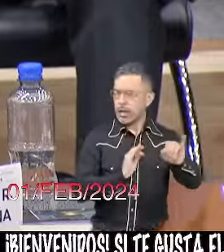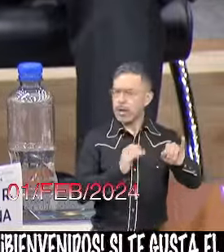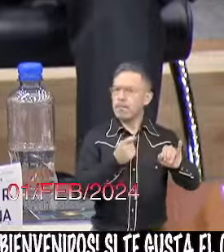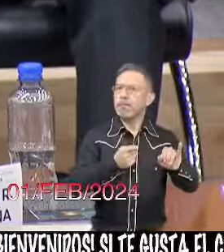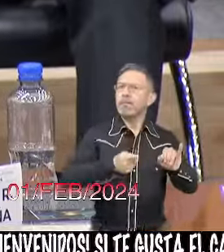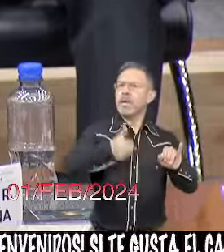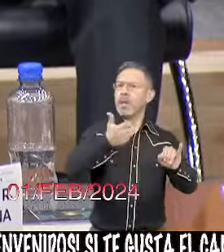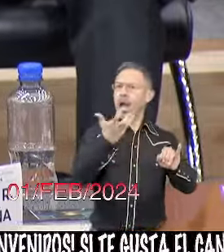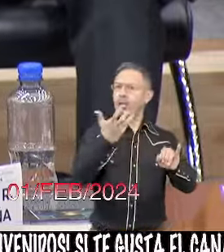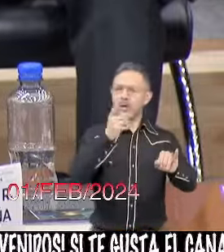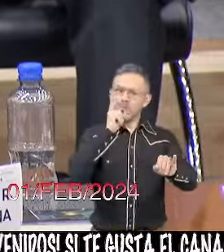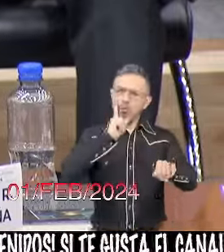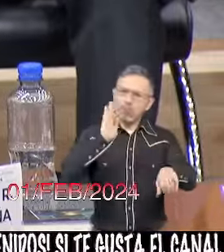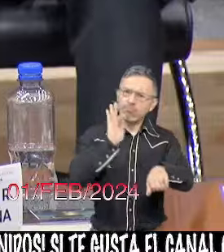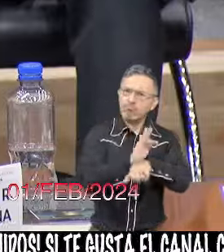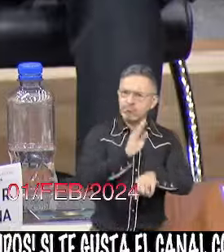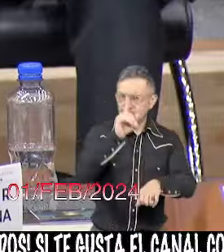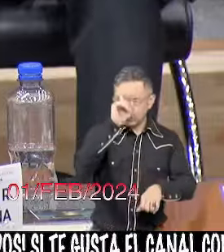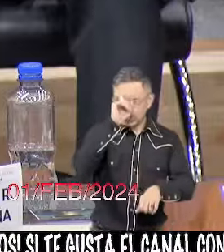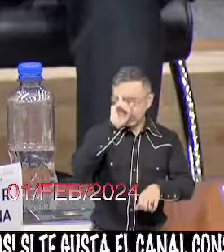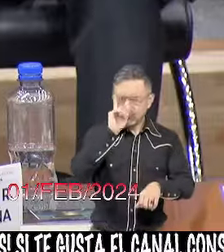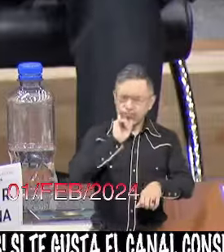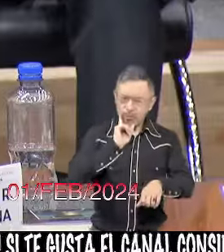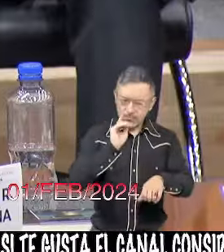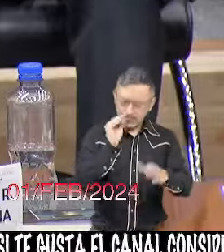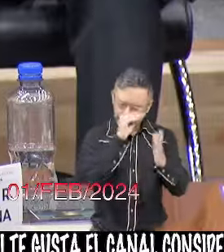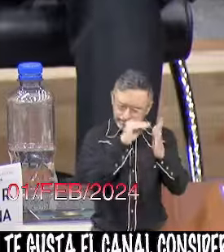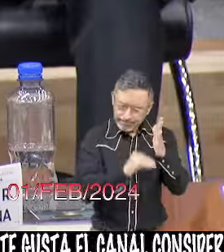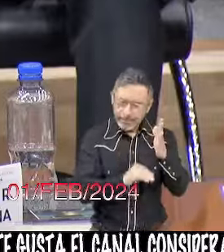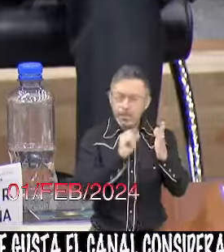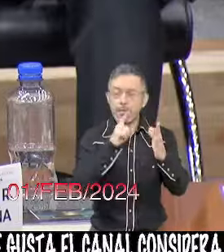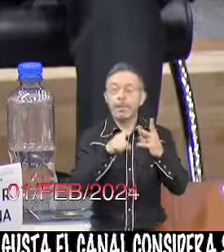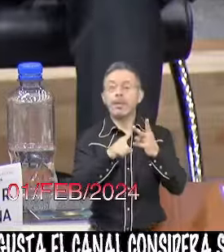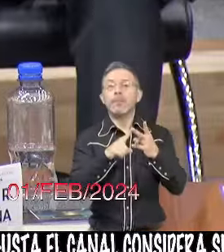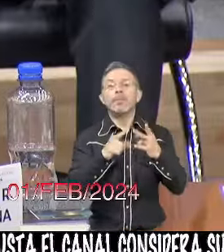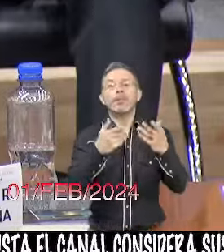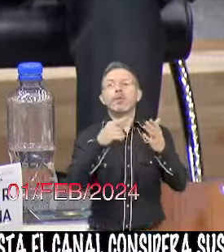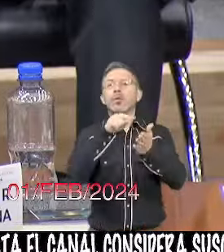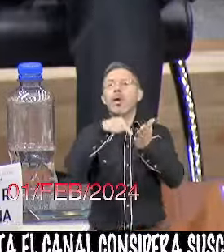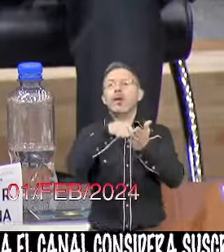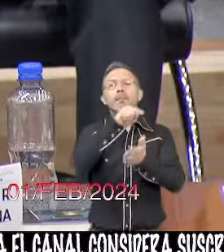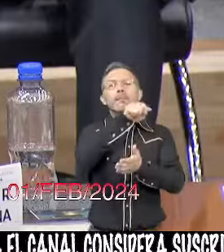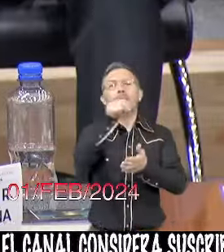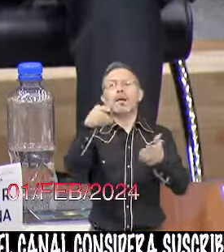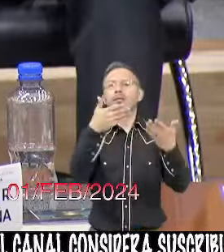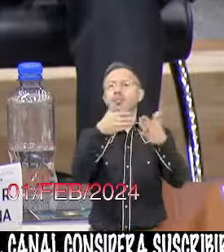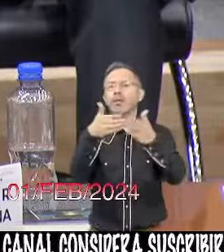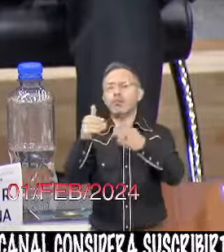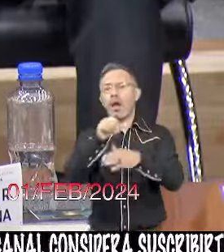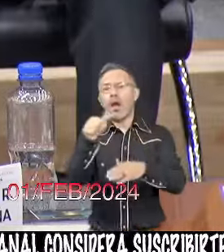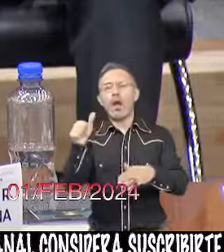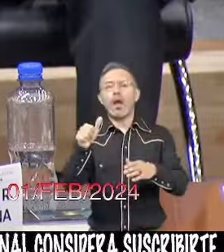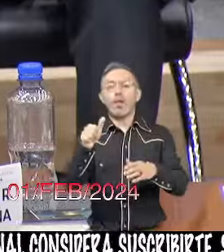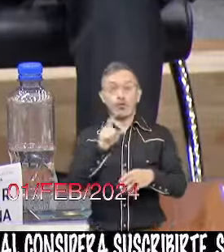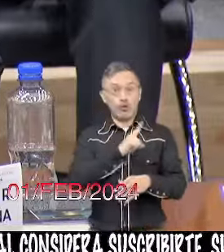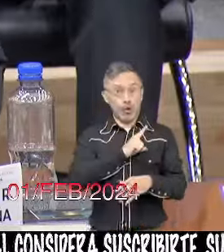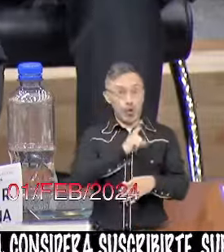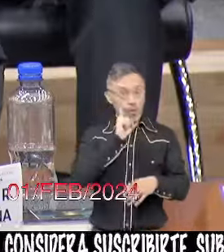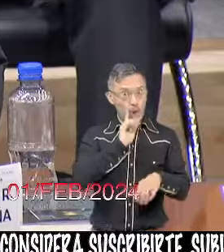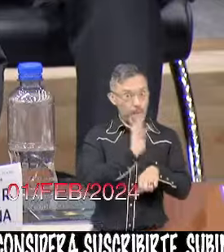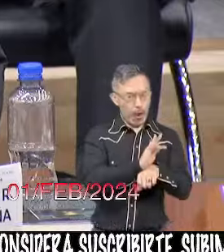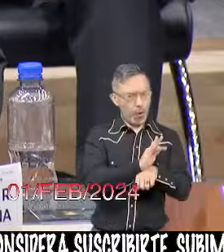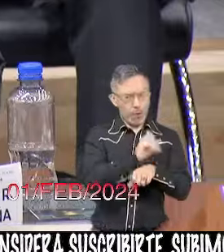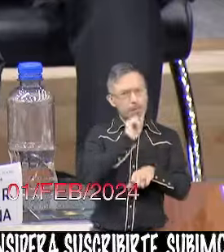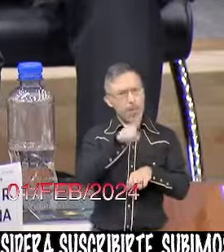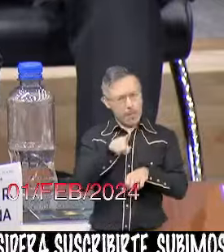los primeros en abrir espacios a la comunidad de la diversidad sexual, no solo a las mujeres. Y nosotros en los